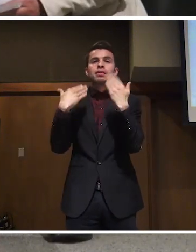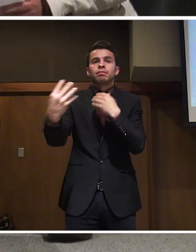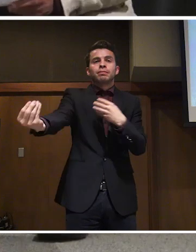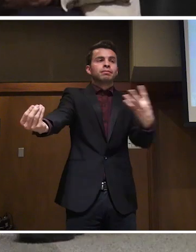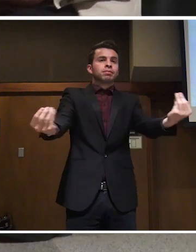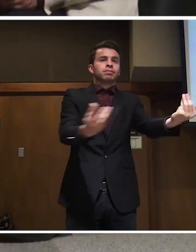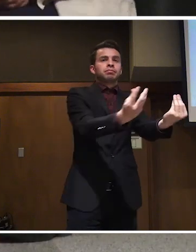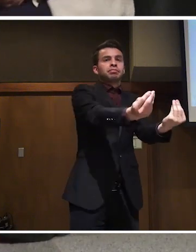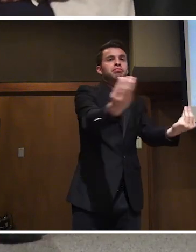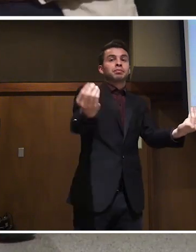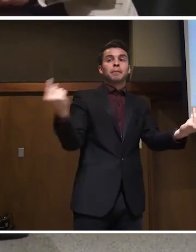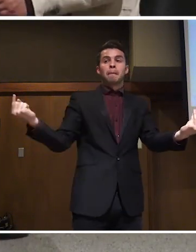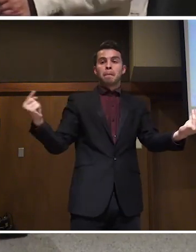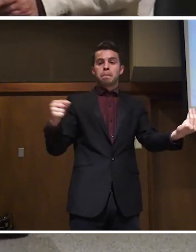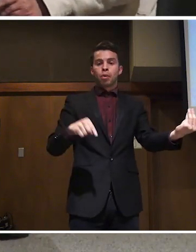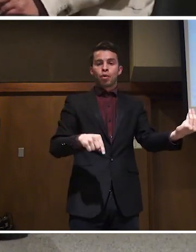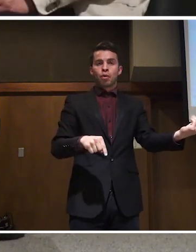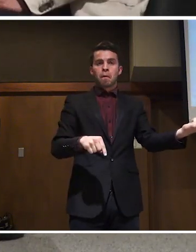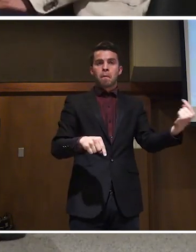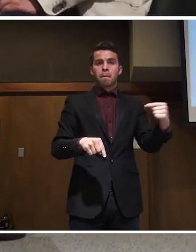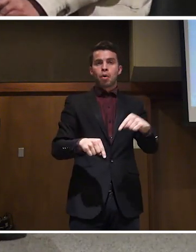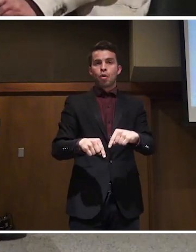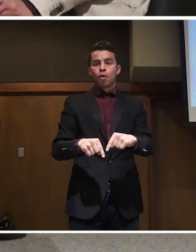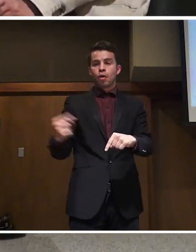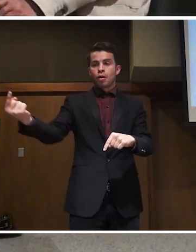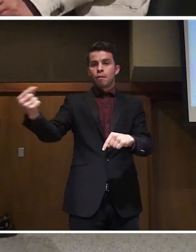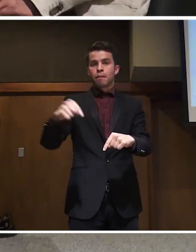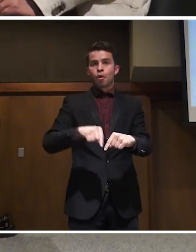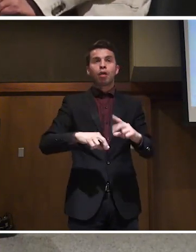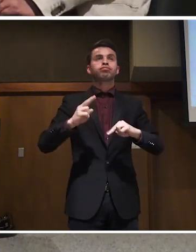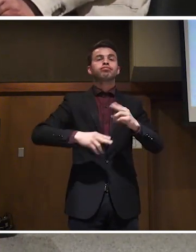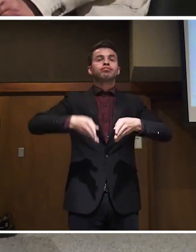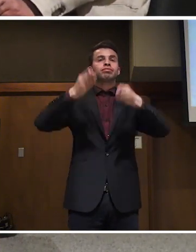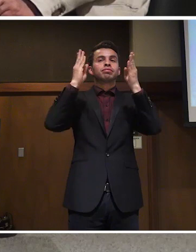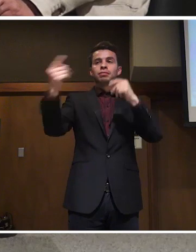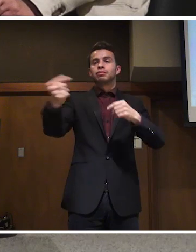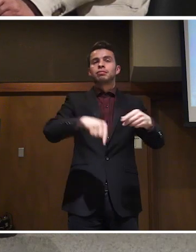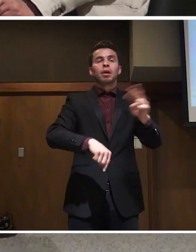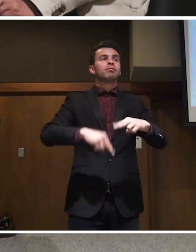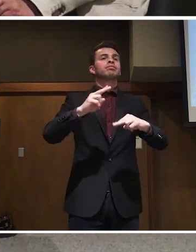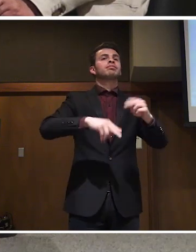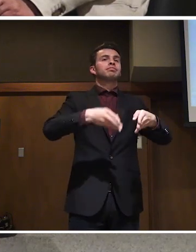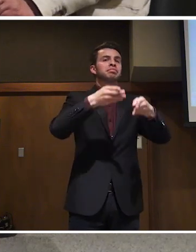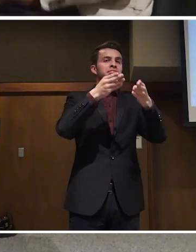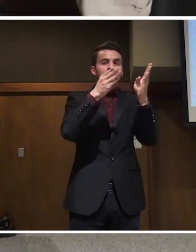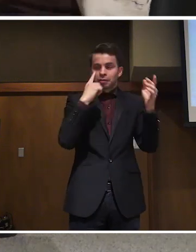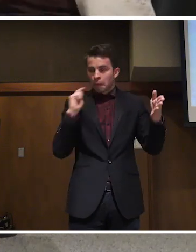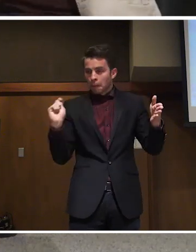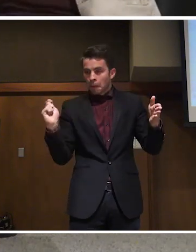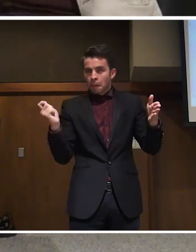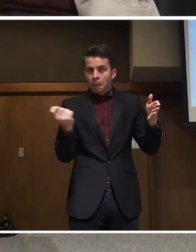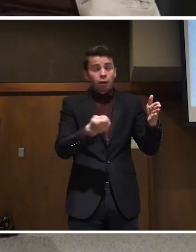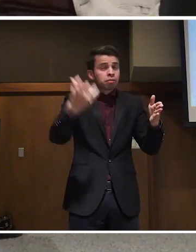importantes y que empezaba a vivir en las ciudades. Esto no era un país lleno de grandes propietarios de gran cultura, no, la gente siempre